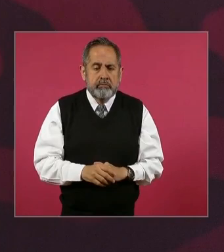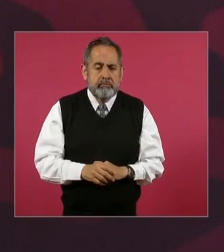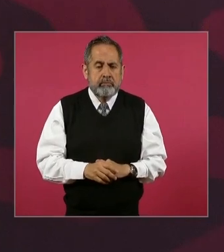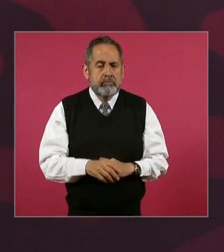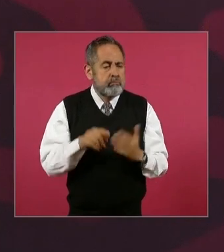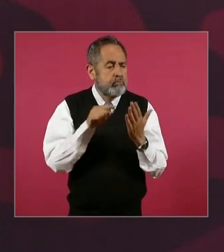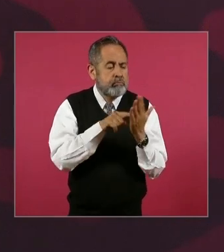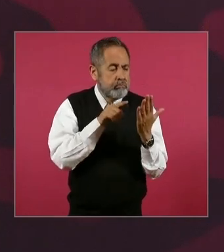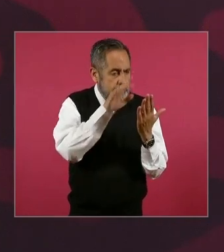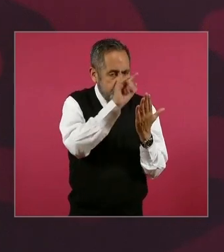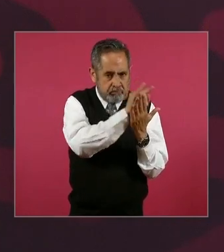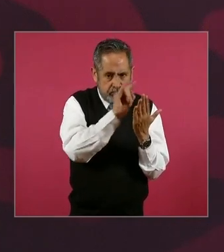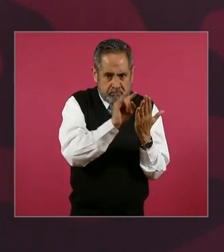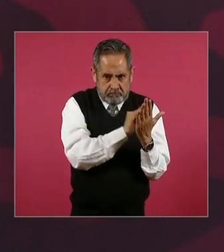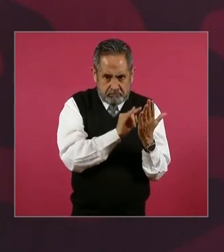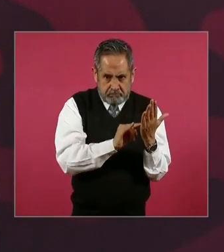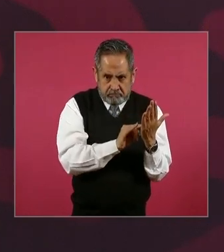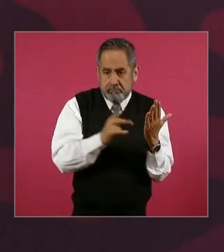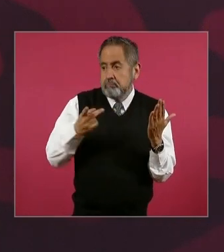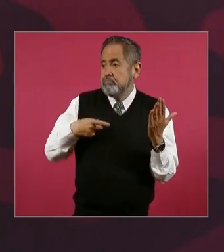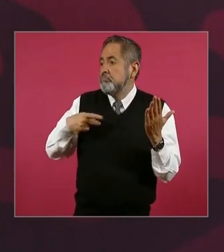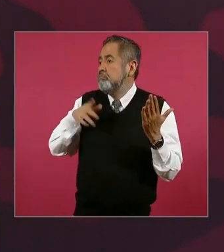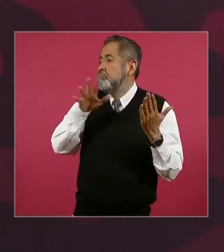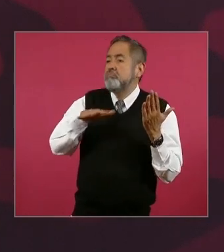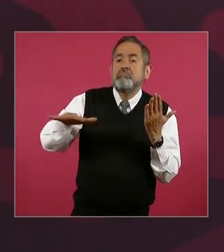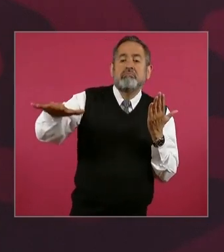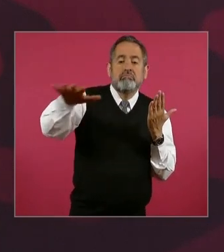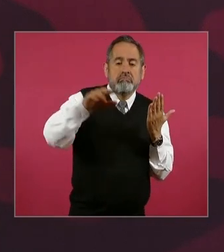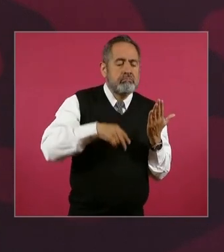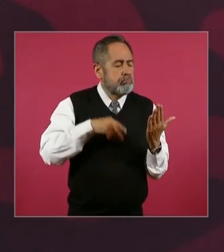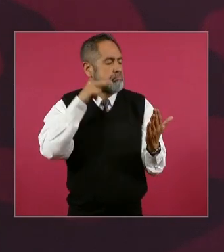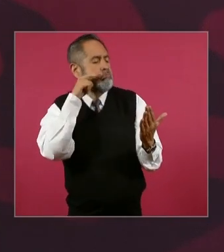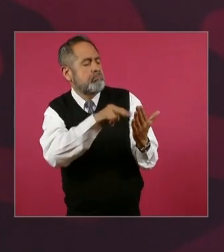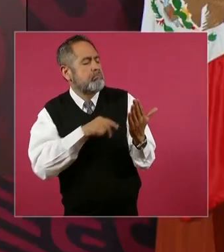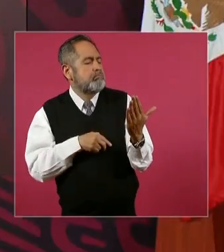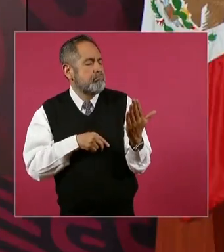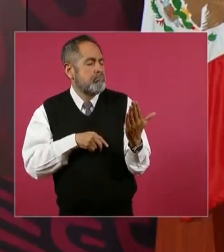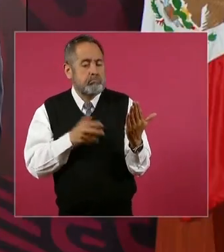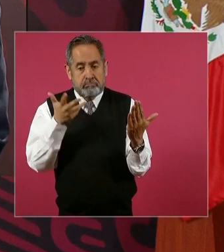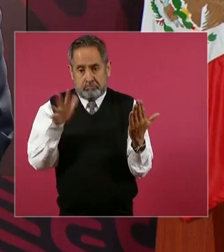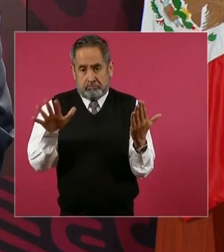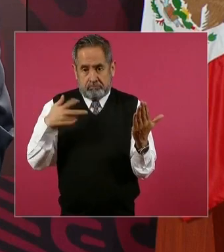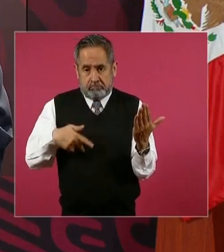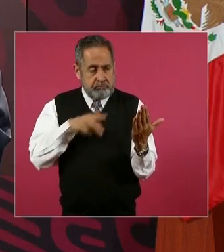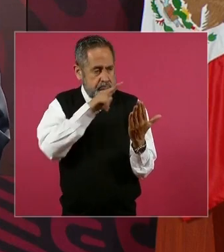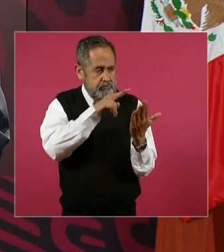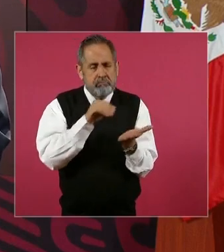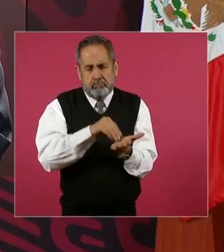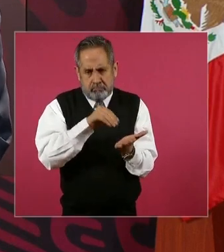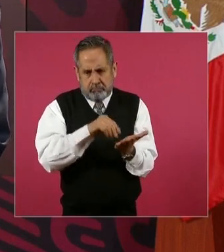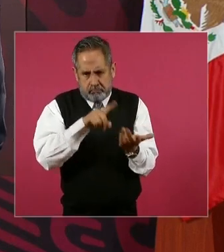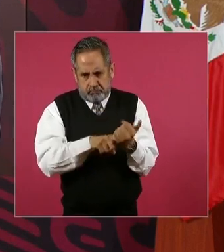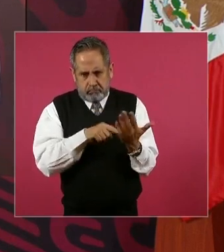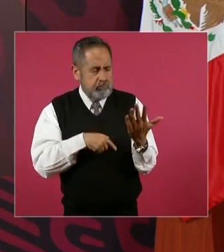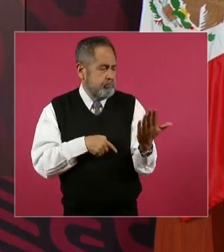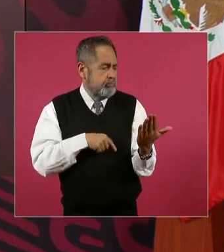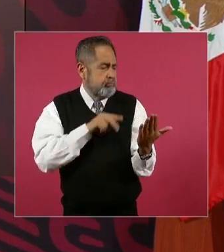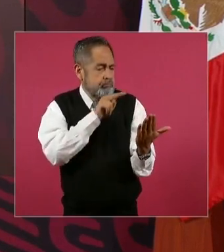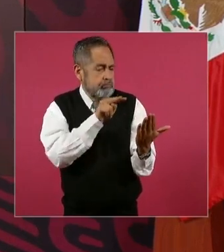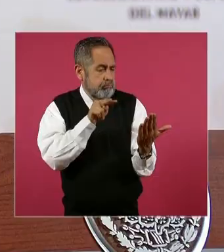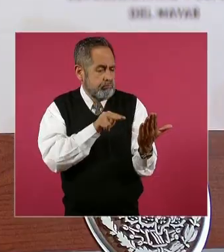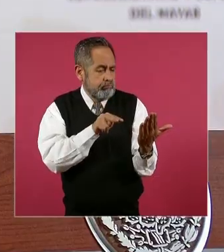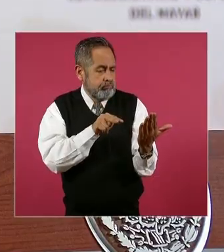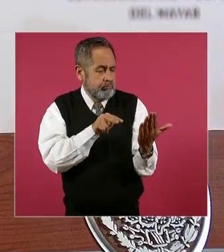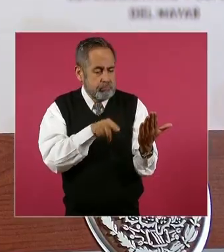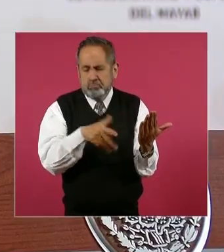y ahí el ciudadano ve a los 10 vea también Al que está ahora dice no